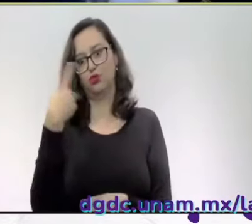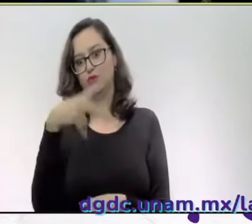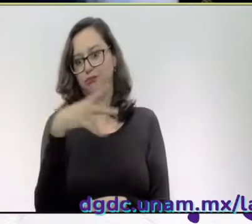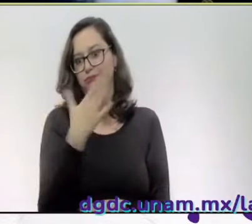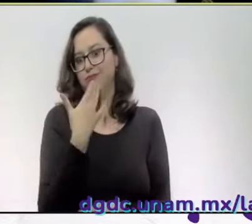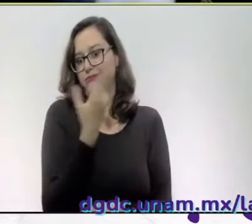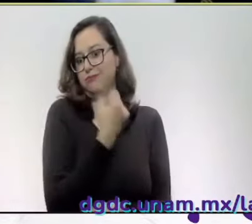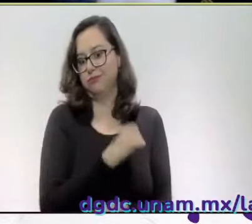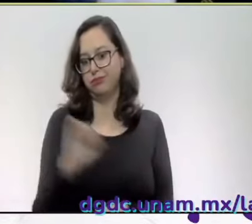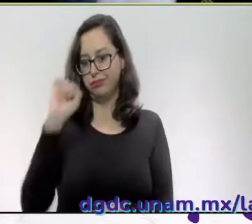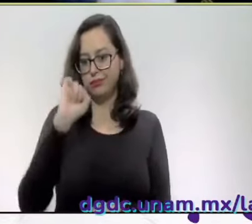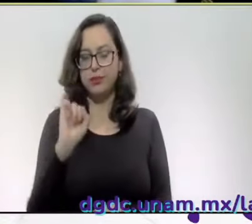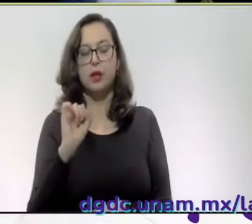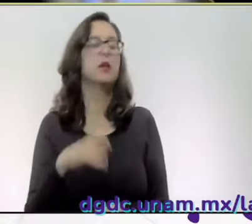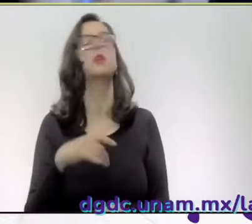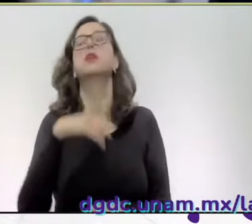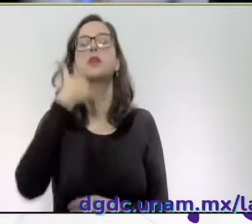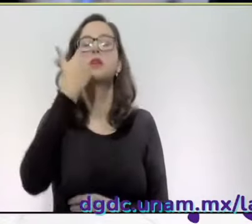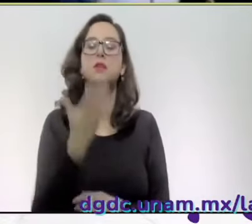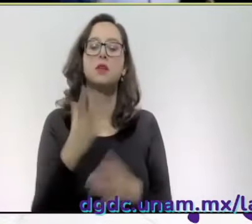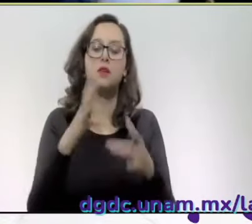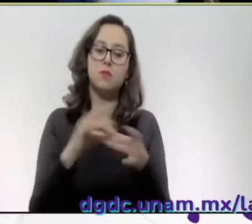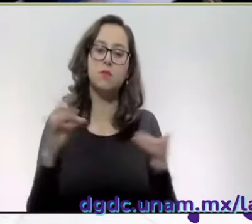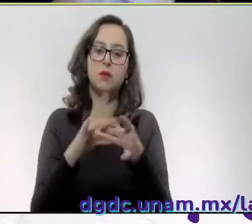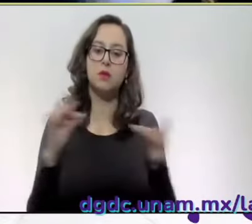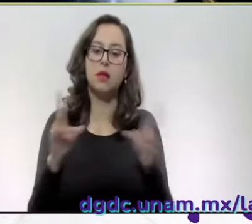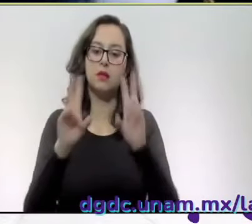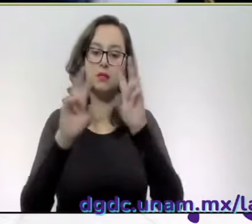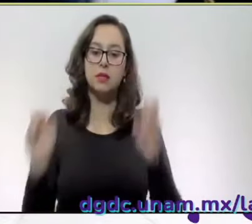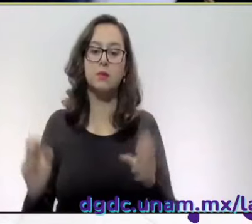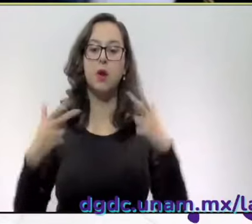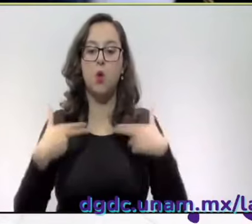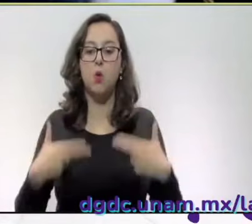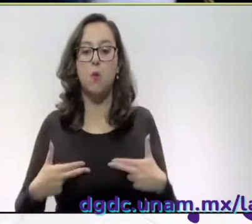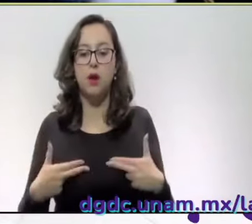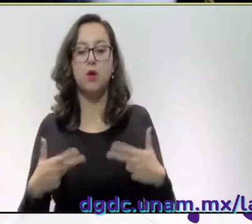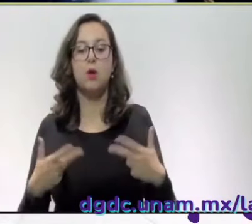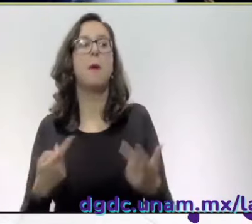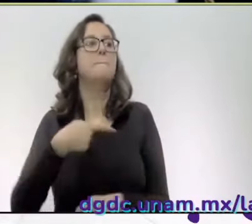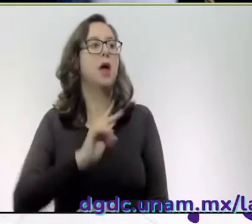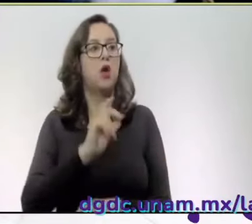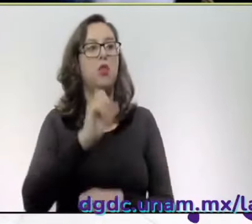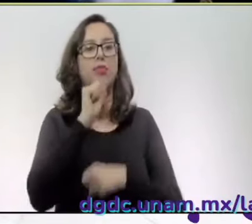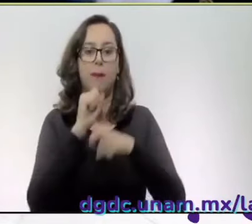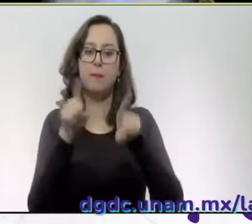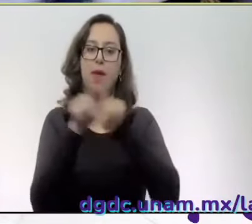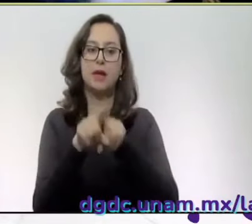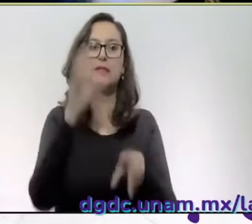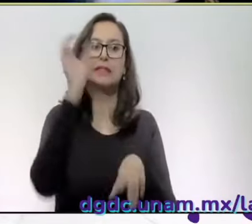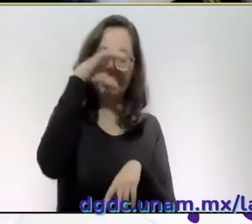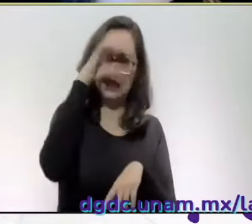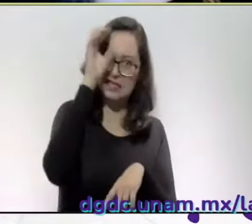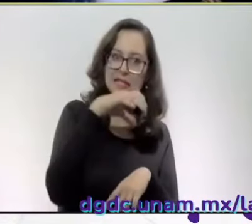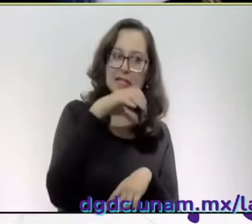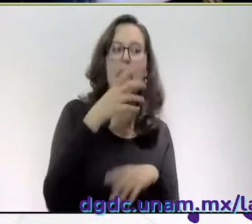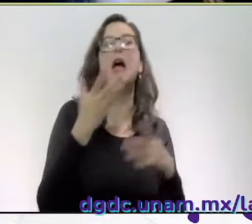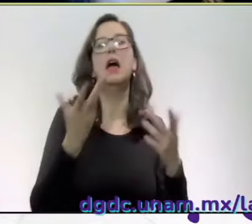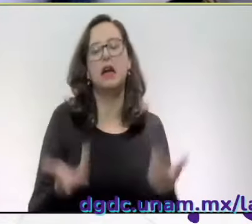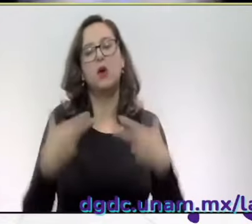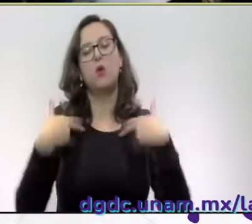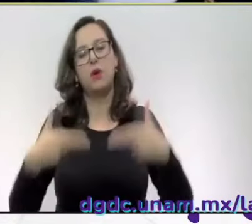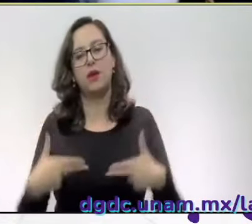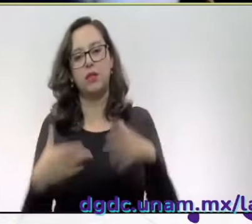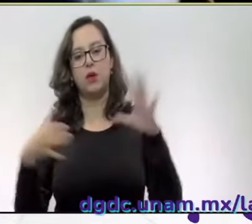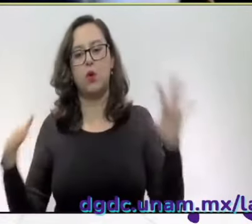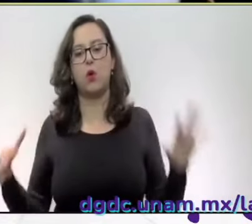no quisiera dejar de lado a las humanidades. Sé que vamos a hablar de ciencia, pero no quiero dejar de lado a las humanidades, así que quiero invitarlos a hacer algo poco